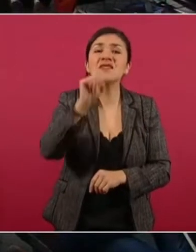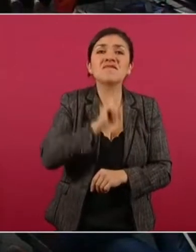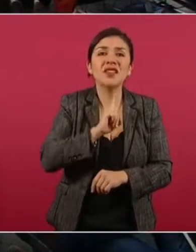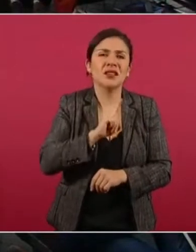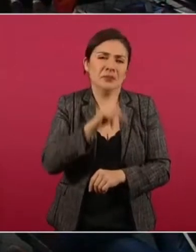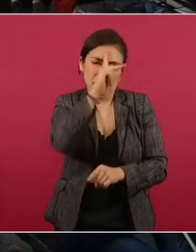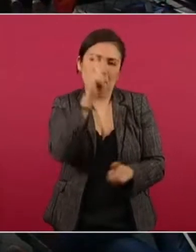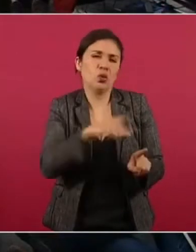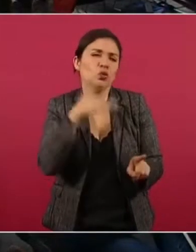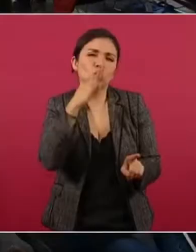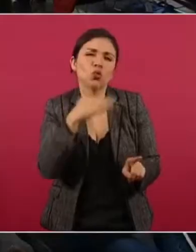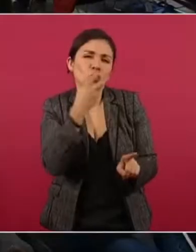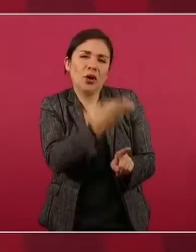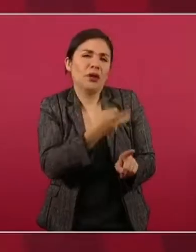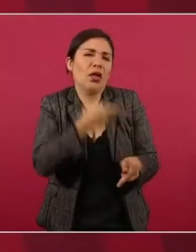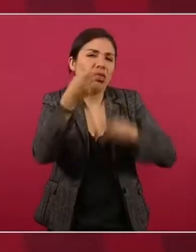tizna.